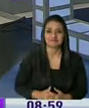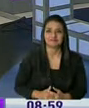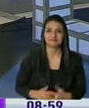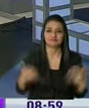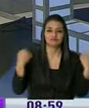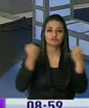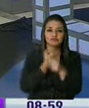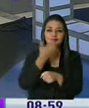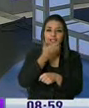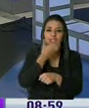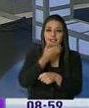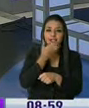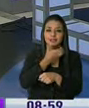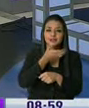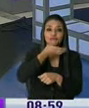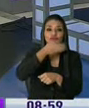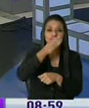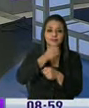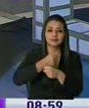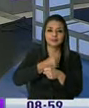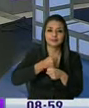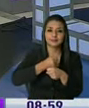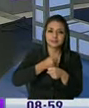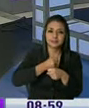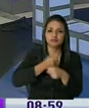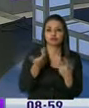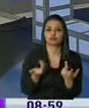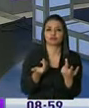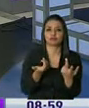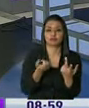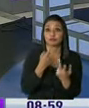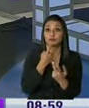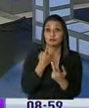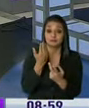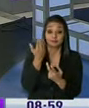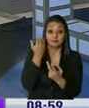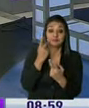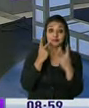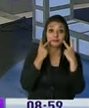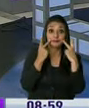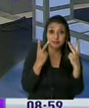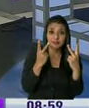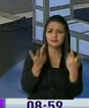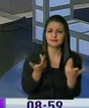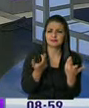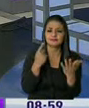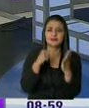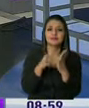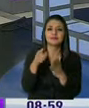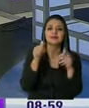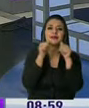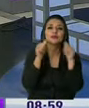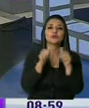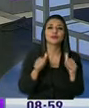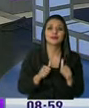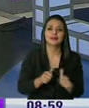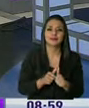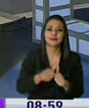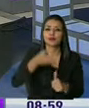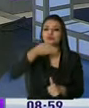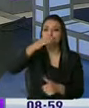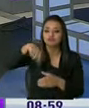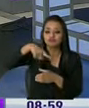que abrigarse. Abrigarse, tomarse un buen cafecito caliente. Lo que yo hice hace un rato, ¿viste? Una de esas de la abuelita. Ajá.